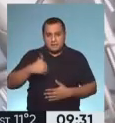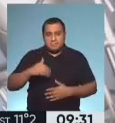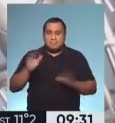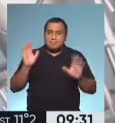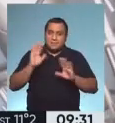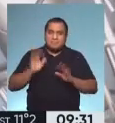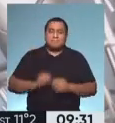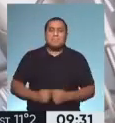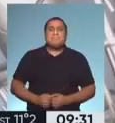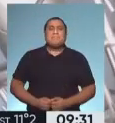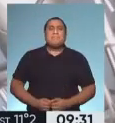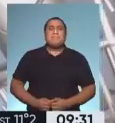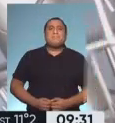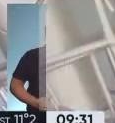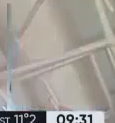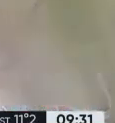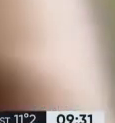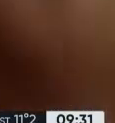está